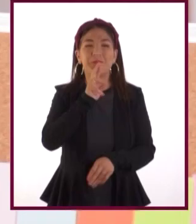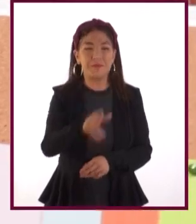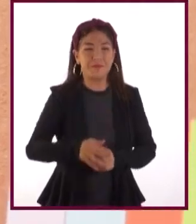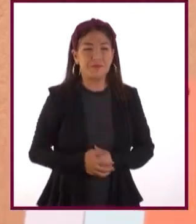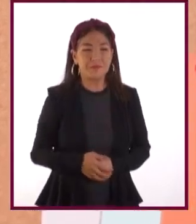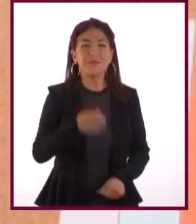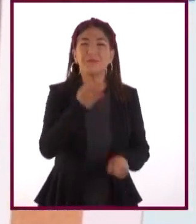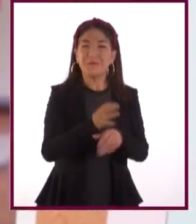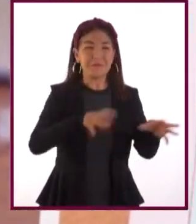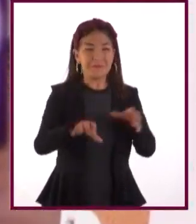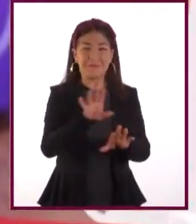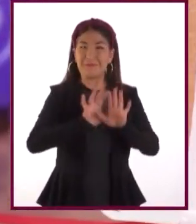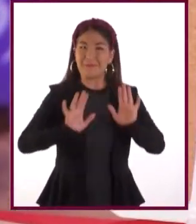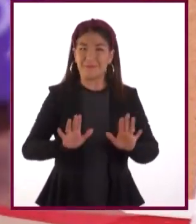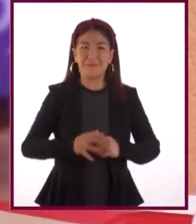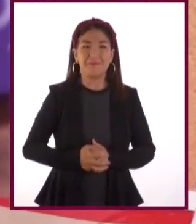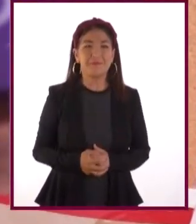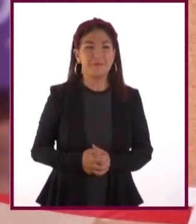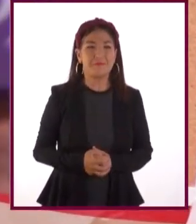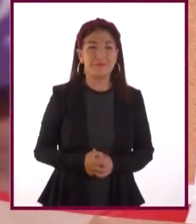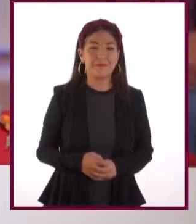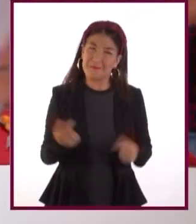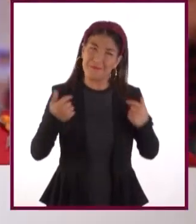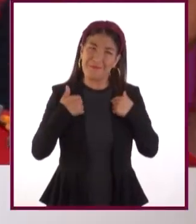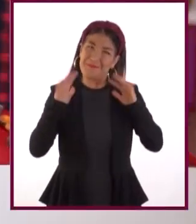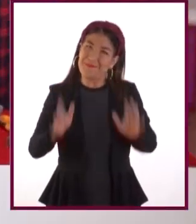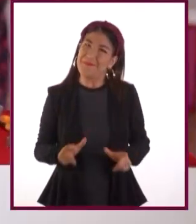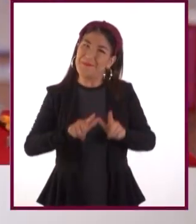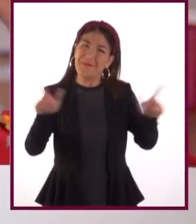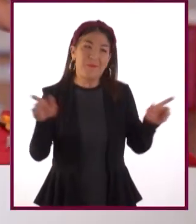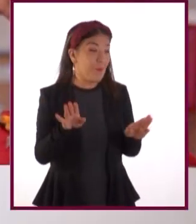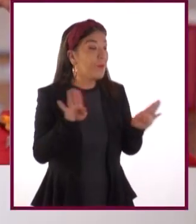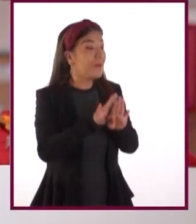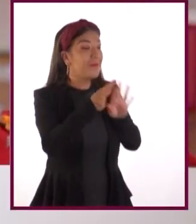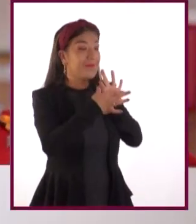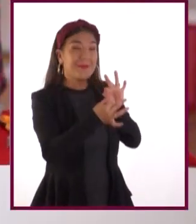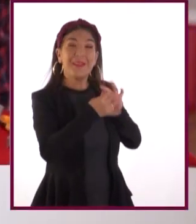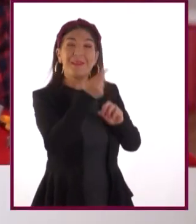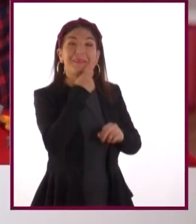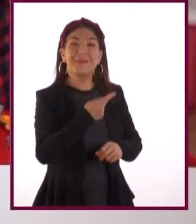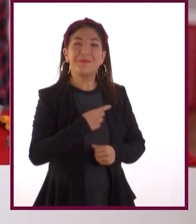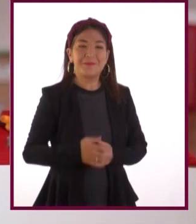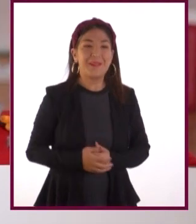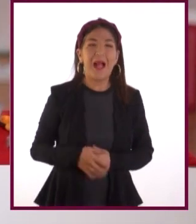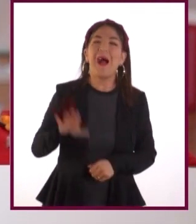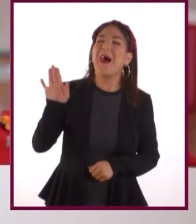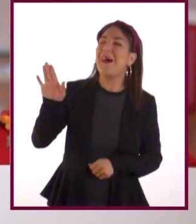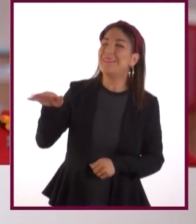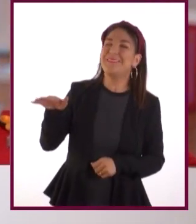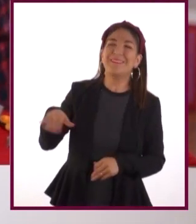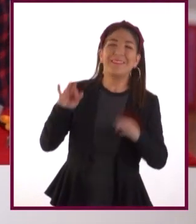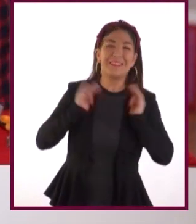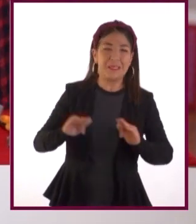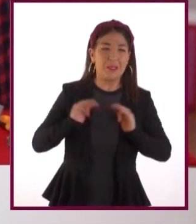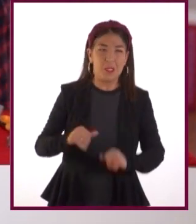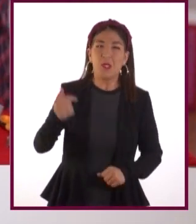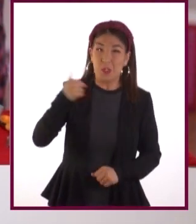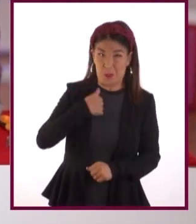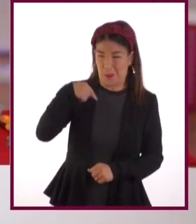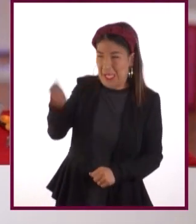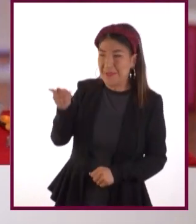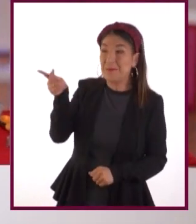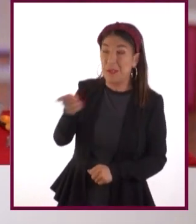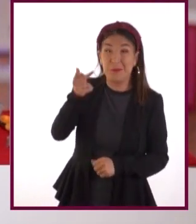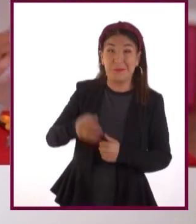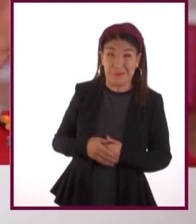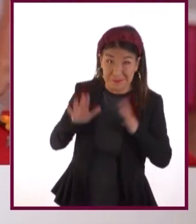las instrucciones. Pero vamos a deshacer esto. Yo ya estoy listo para resolver tus instrucciones, Dimara. Ay, ajá, cálmate. Más